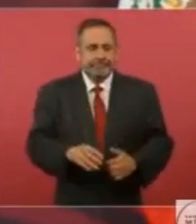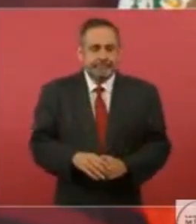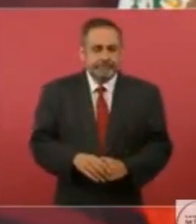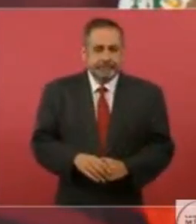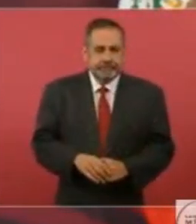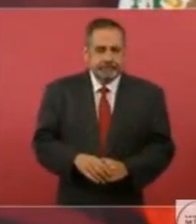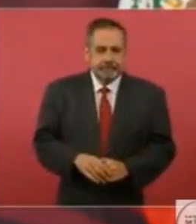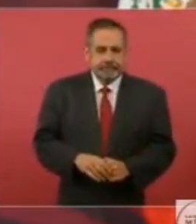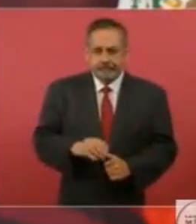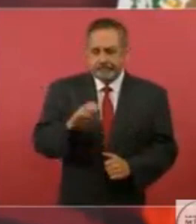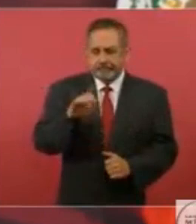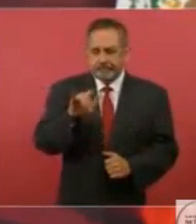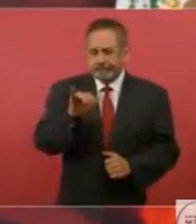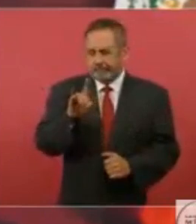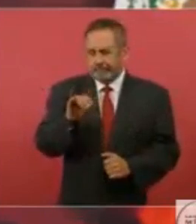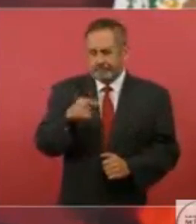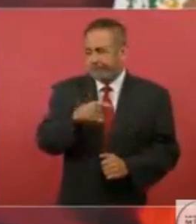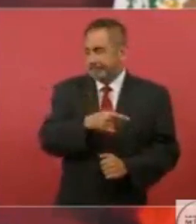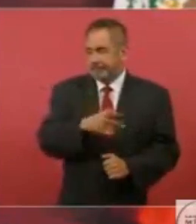Claudio,